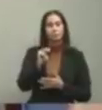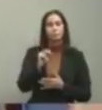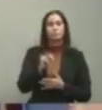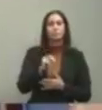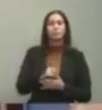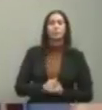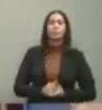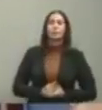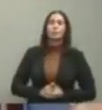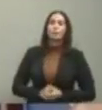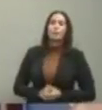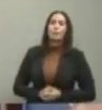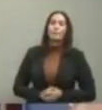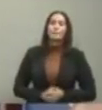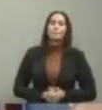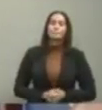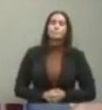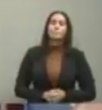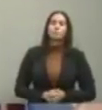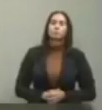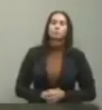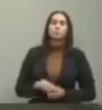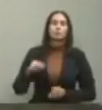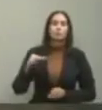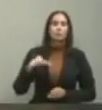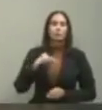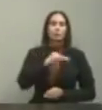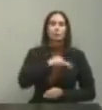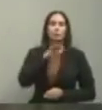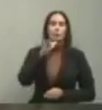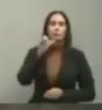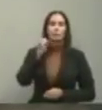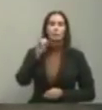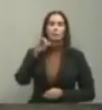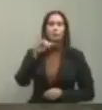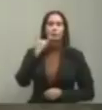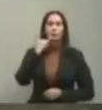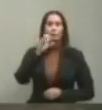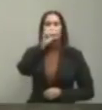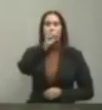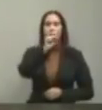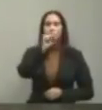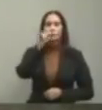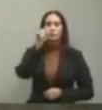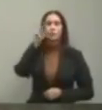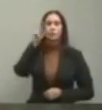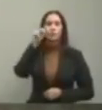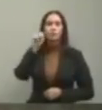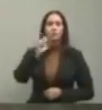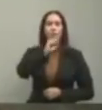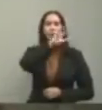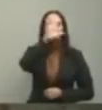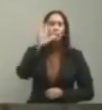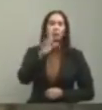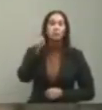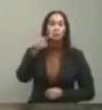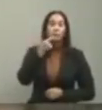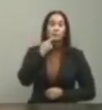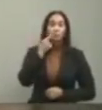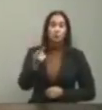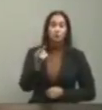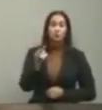no nos haríamos ministro jessica soriano de noticias s y n para que nos aclaren su intervención usted dijo que